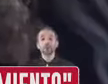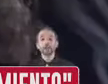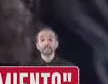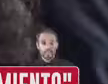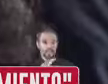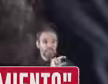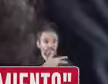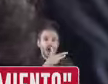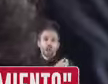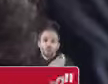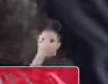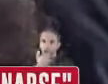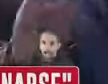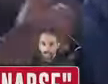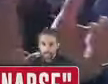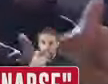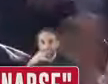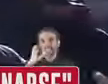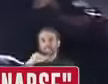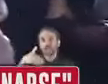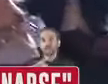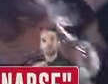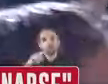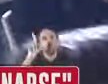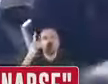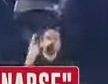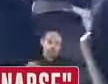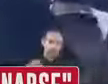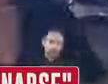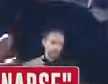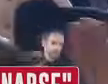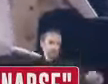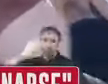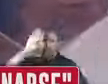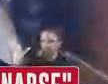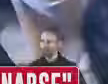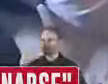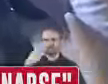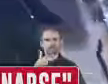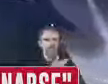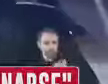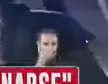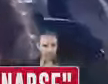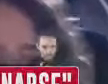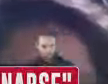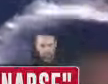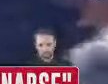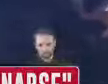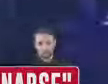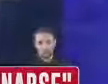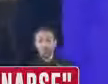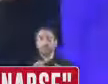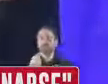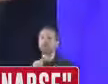vacunas uno de los países que más vacunas ha adquirido y yo digo empezaron a